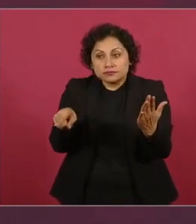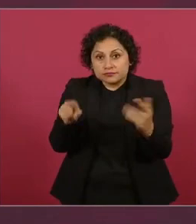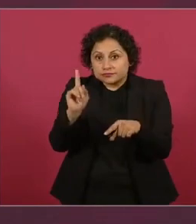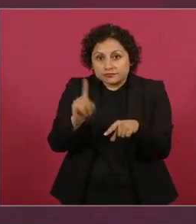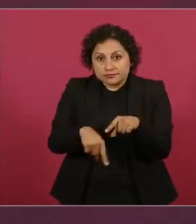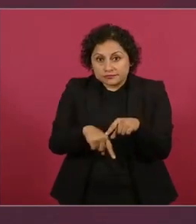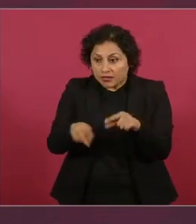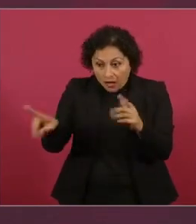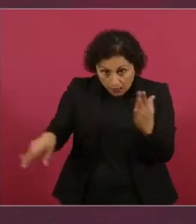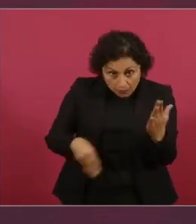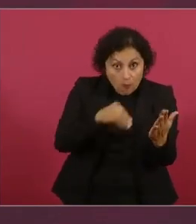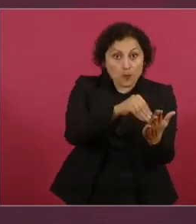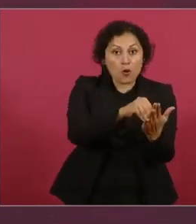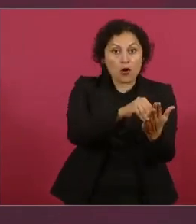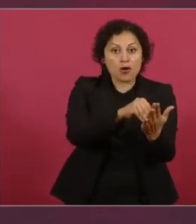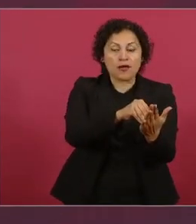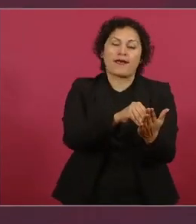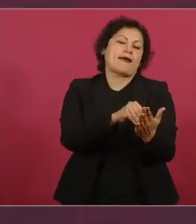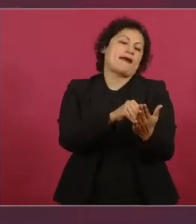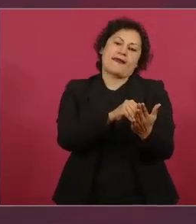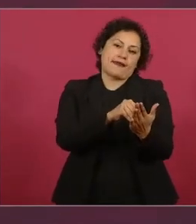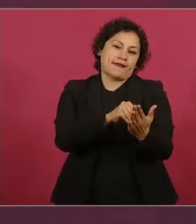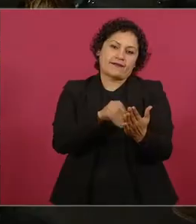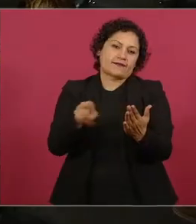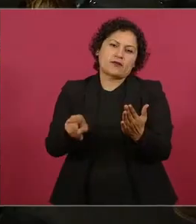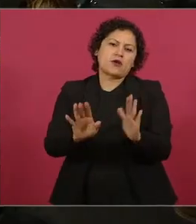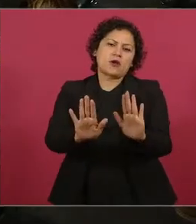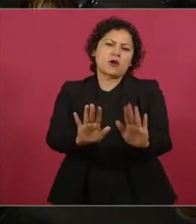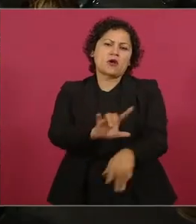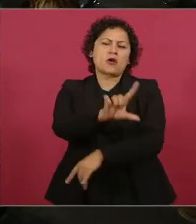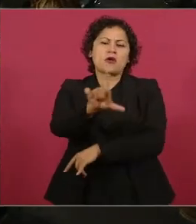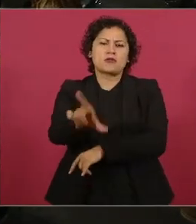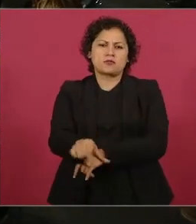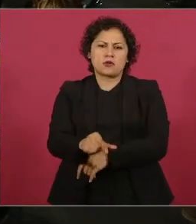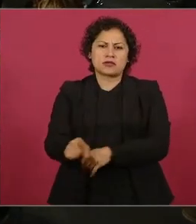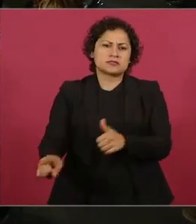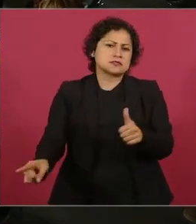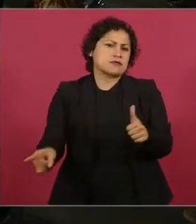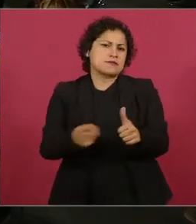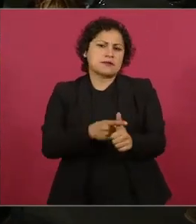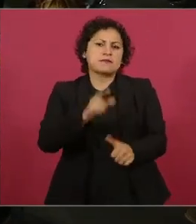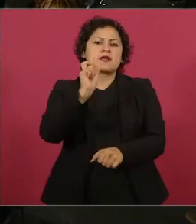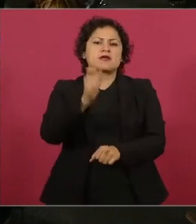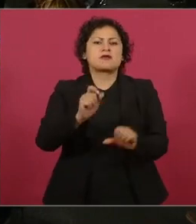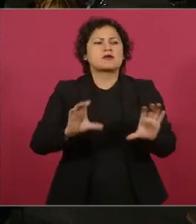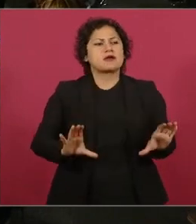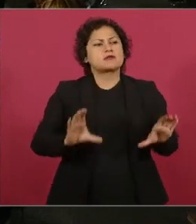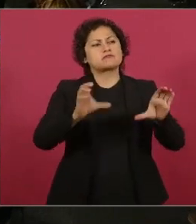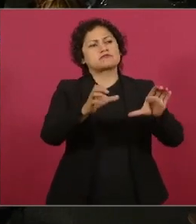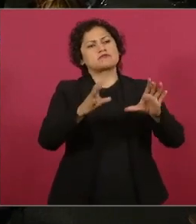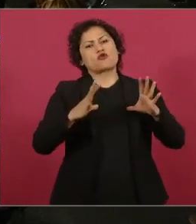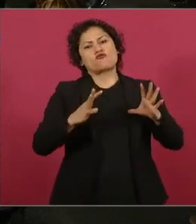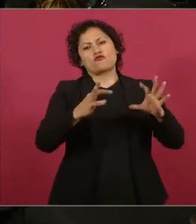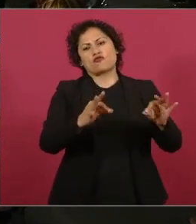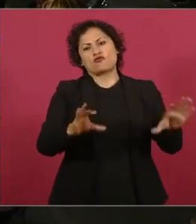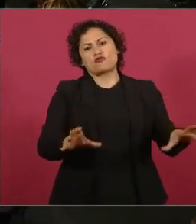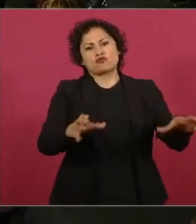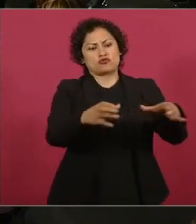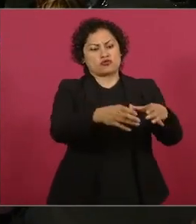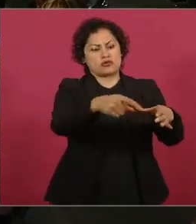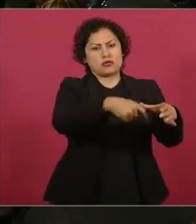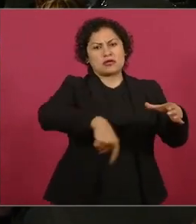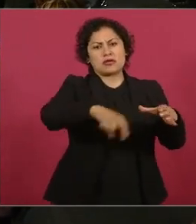fue la creación de este aparato burocrático